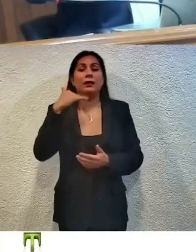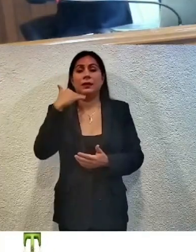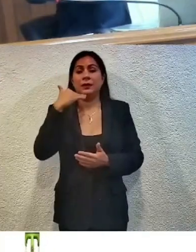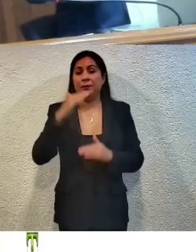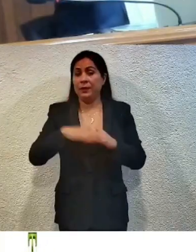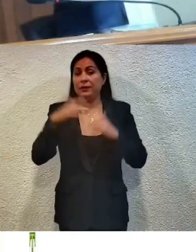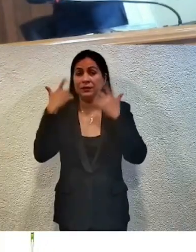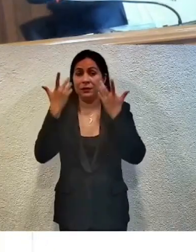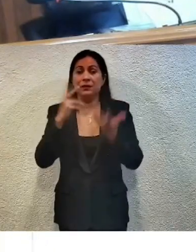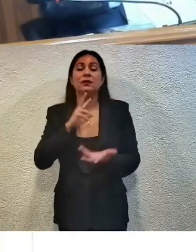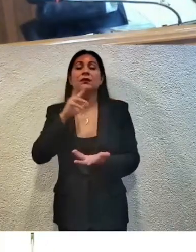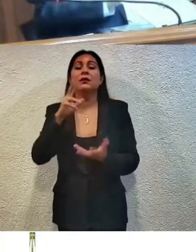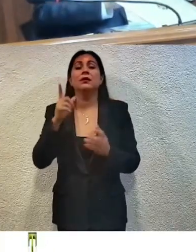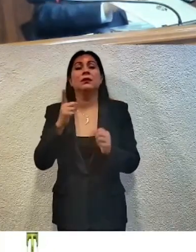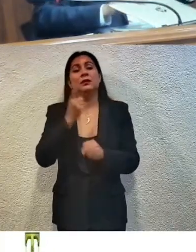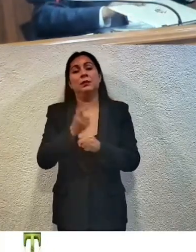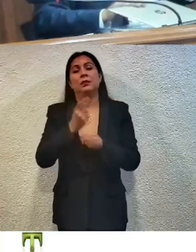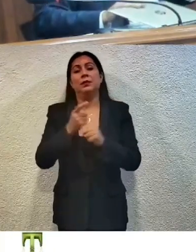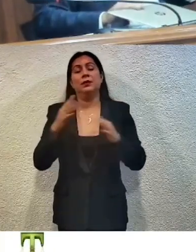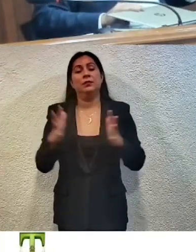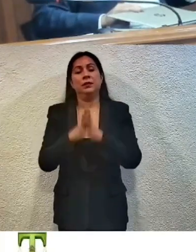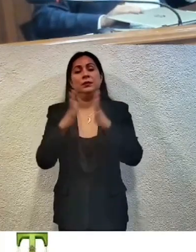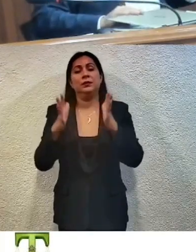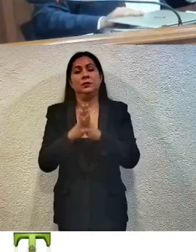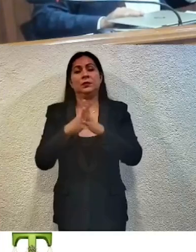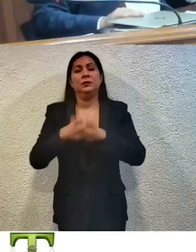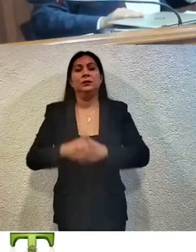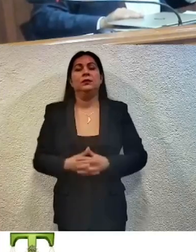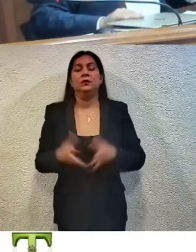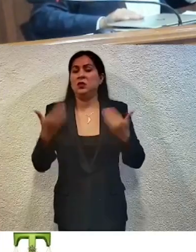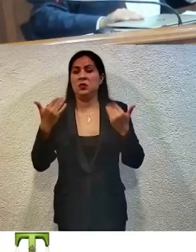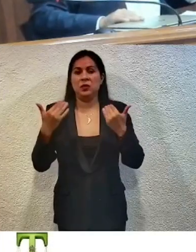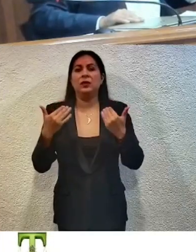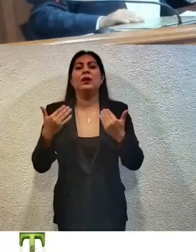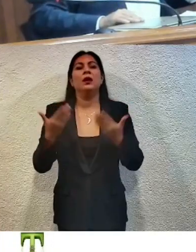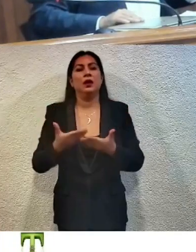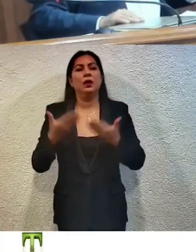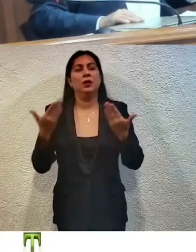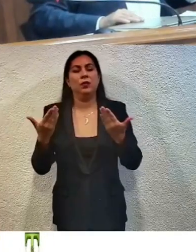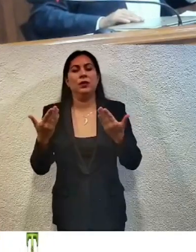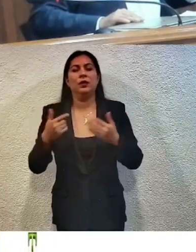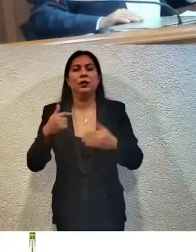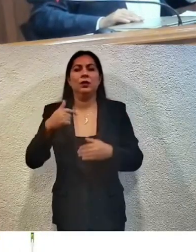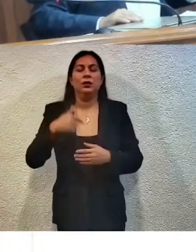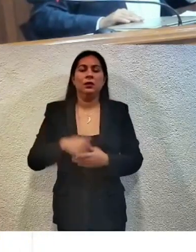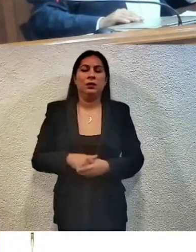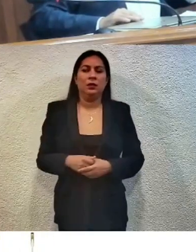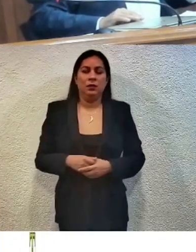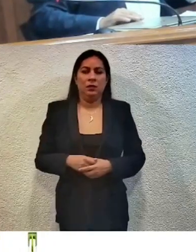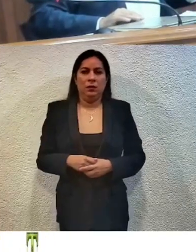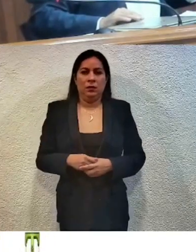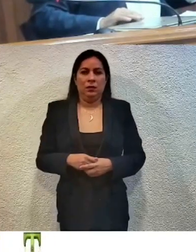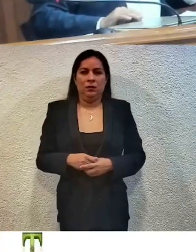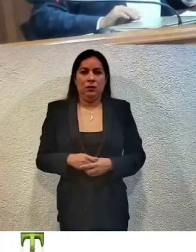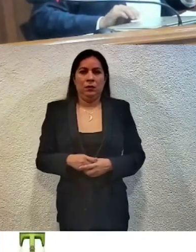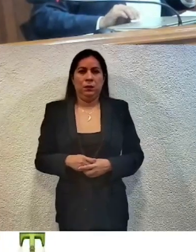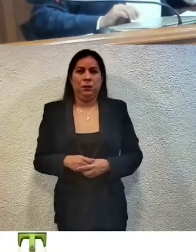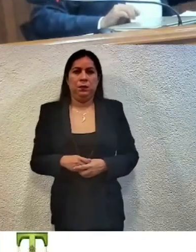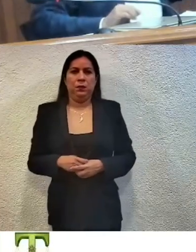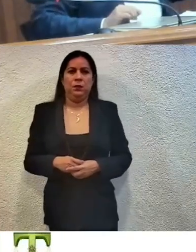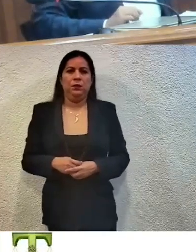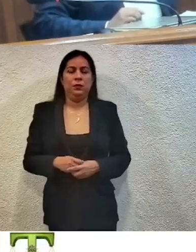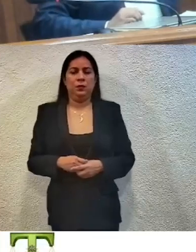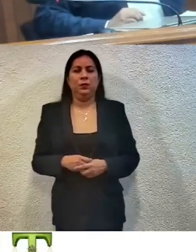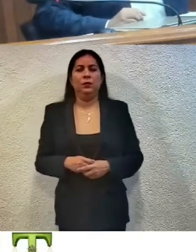uso de la voz en esta primera ronda? De no ser así, me voy a permitir. Sí. ¿Sí? ¿Me permite?